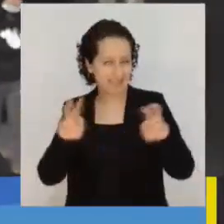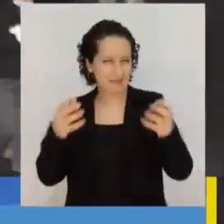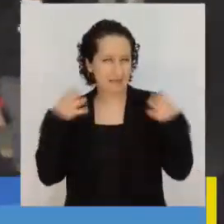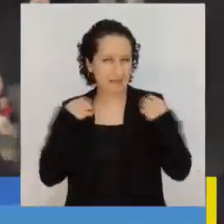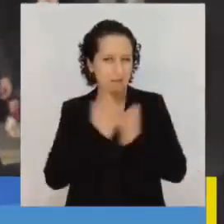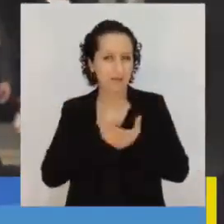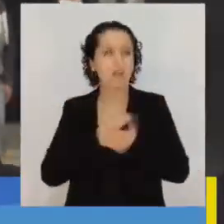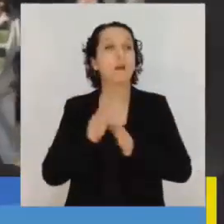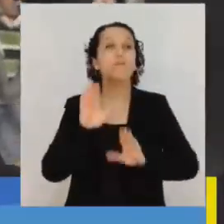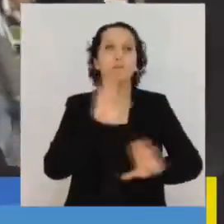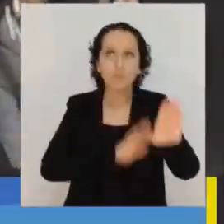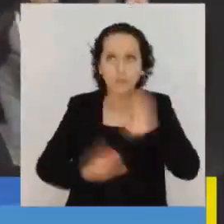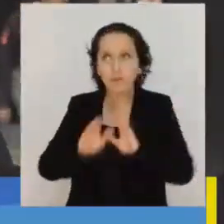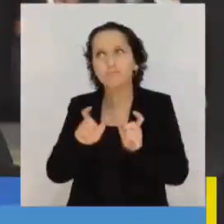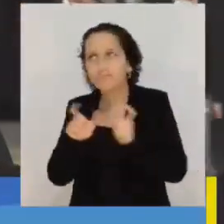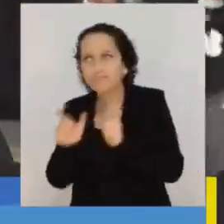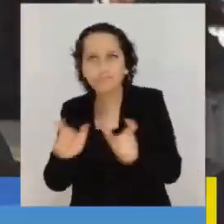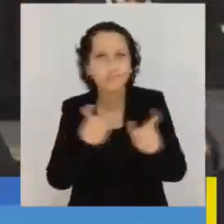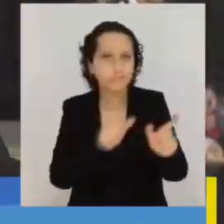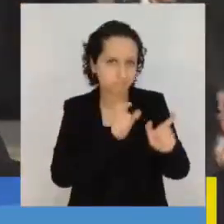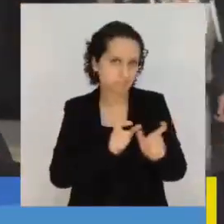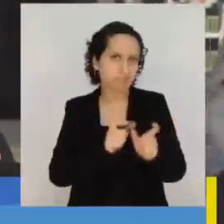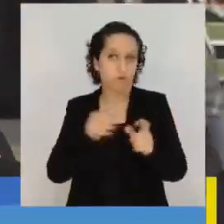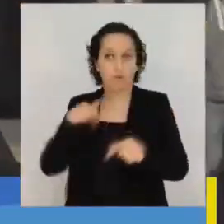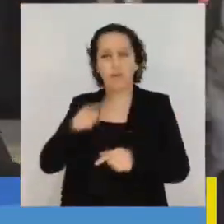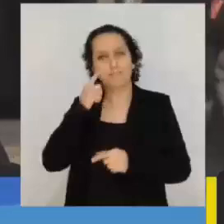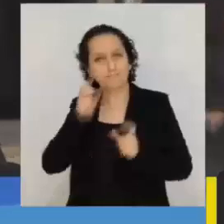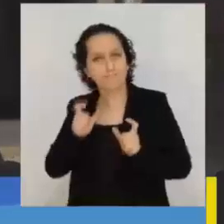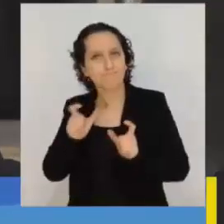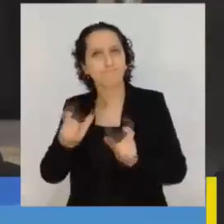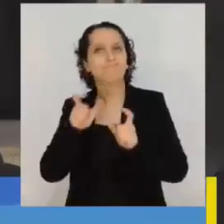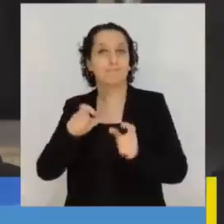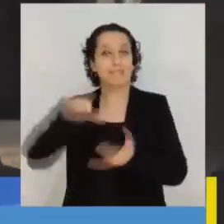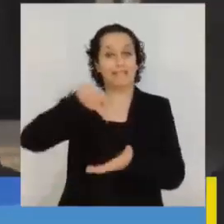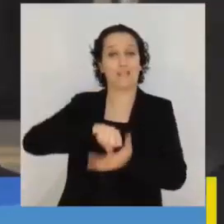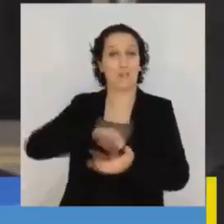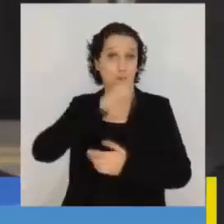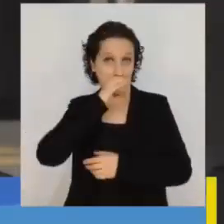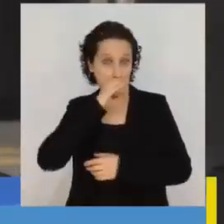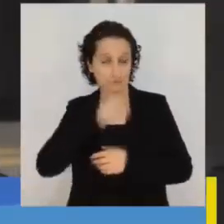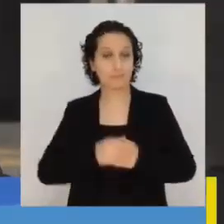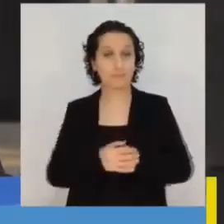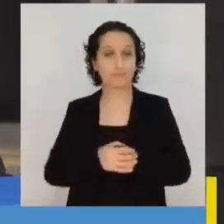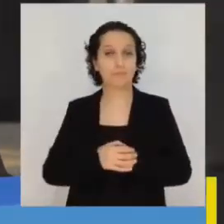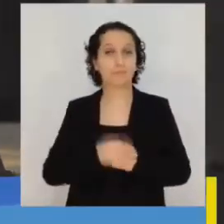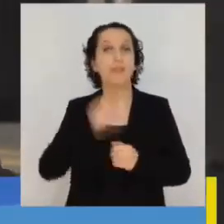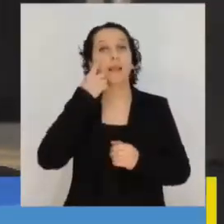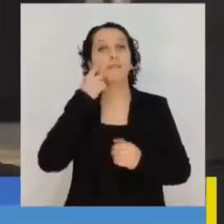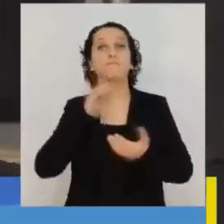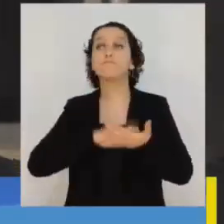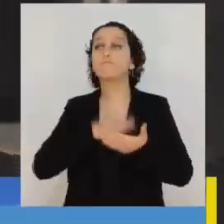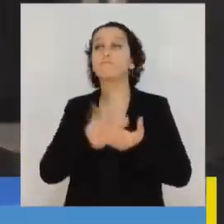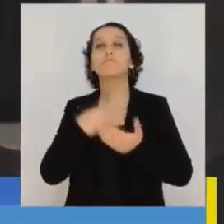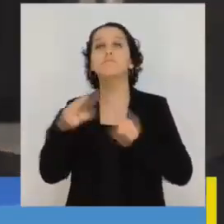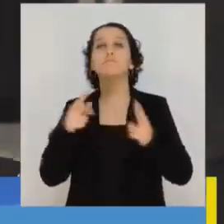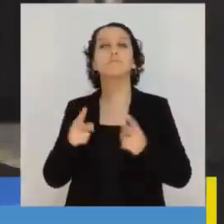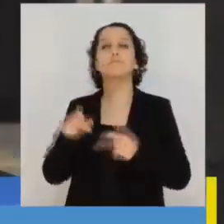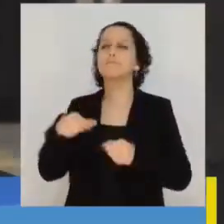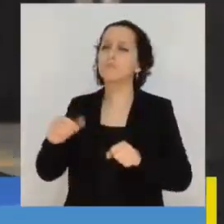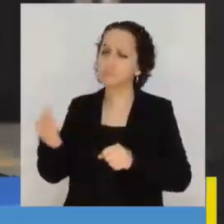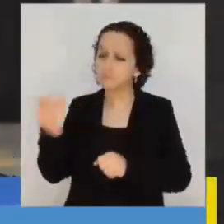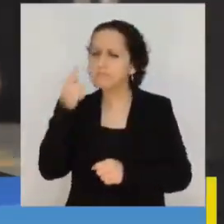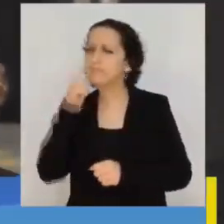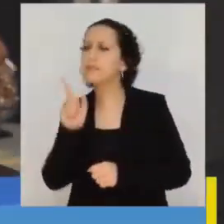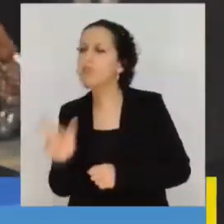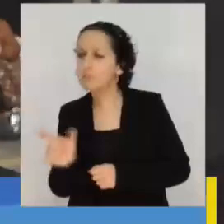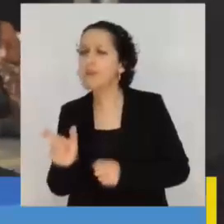porque proteger es cuidar. Hoy día estamos realizando esta fiscalización en el centro de la ciudad de Concepción para verificar la documentación,